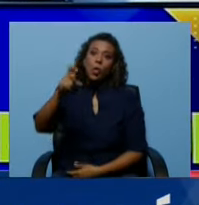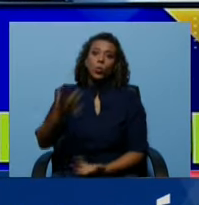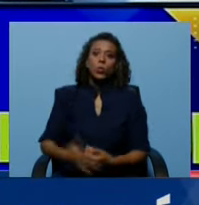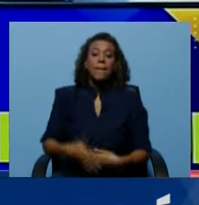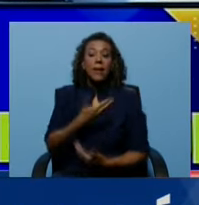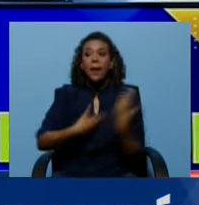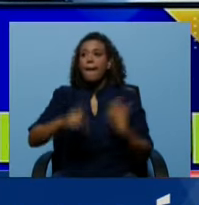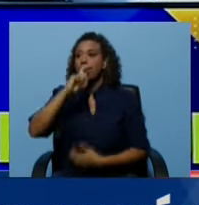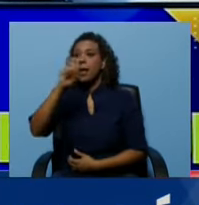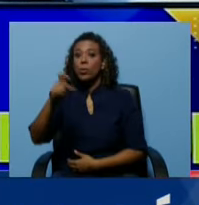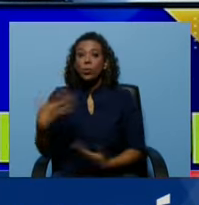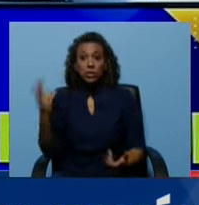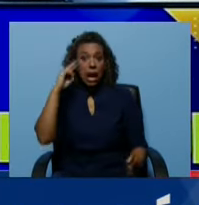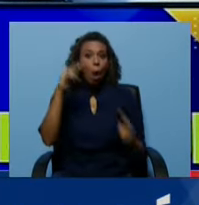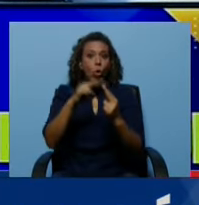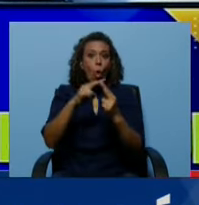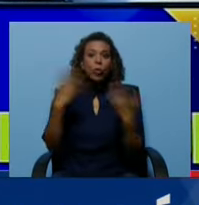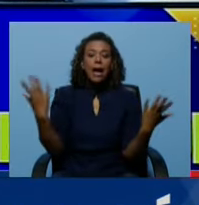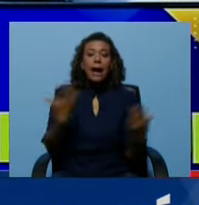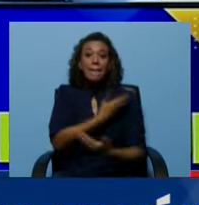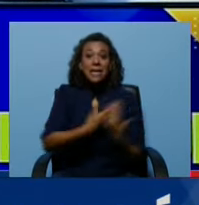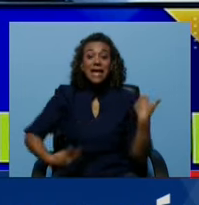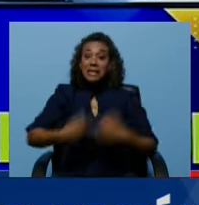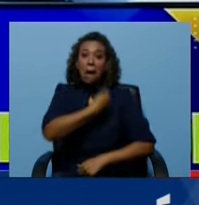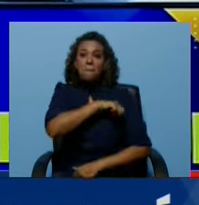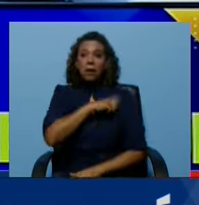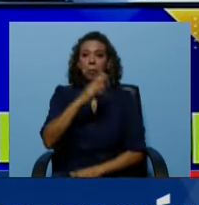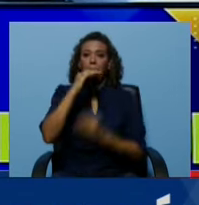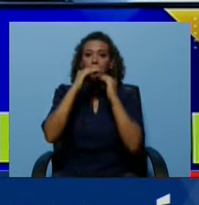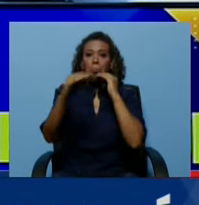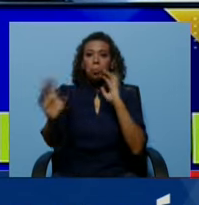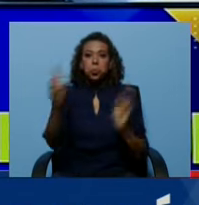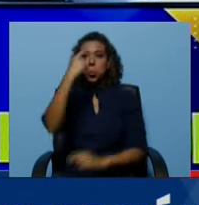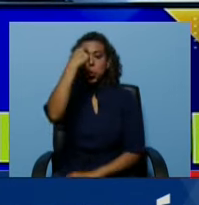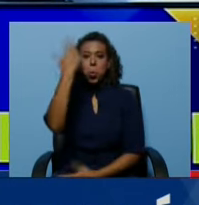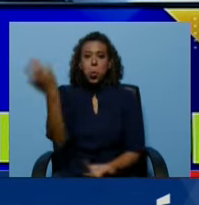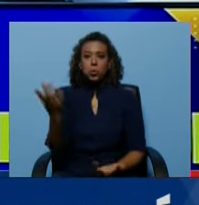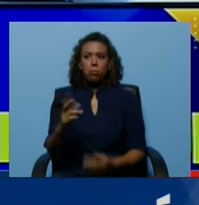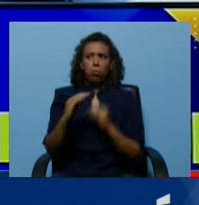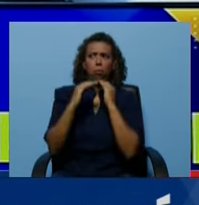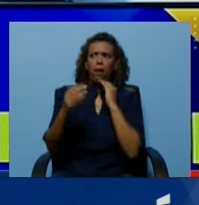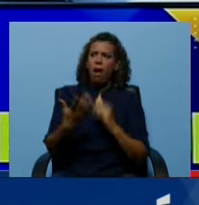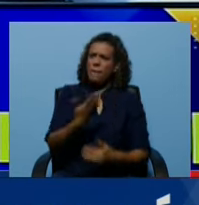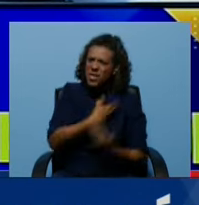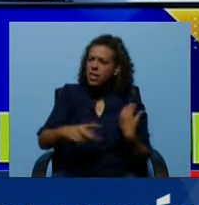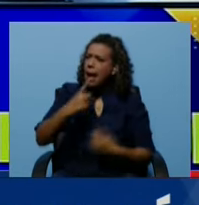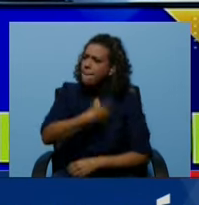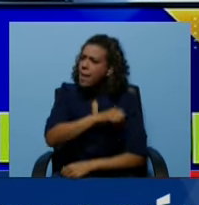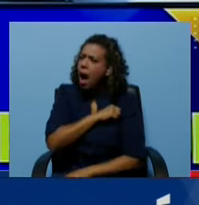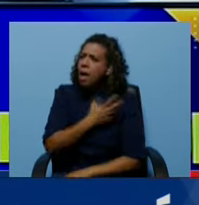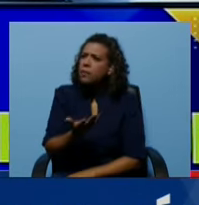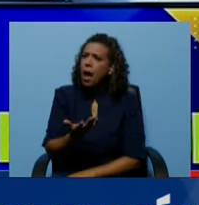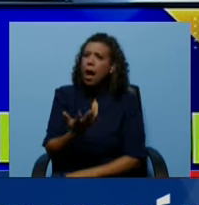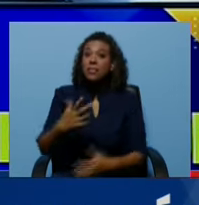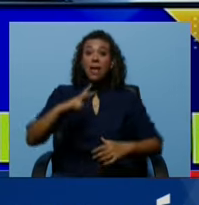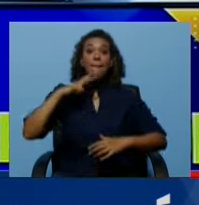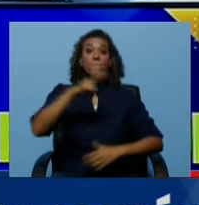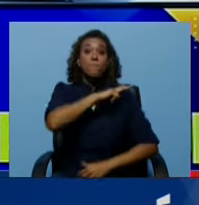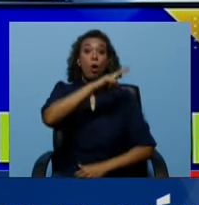el presidente de Venezuela? Maduro. ¿Quién es el presidente de España? Y la gente no sabía. ¿Quién es el presidente de